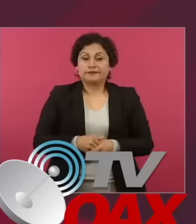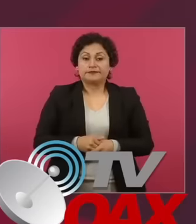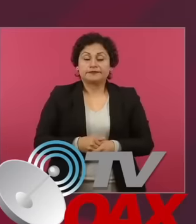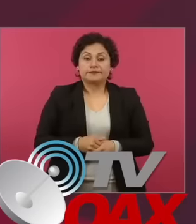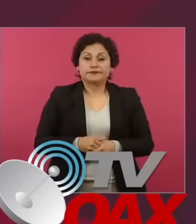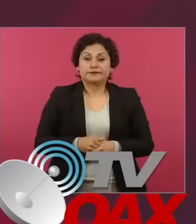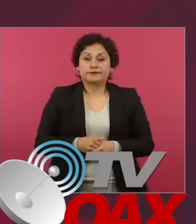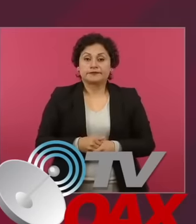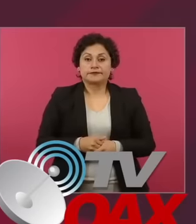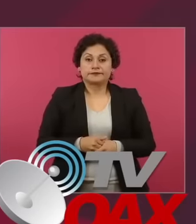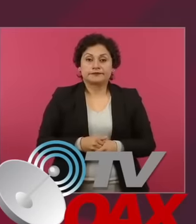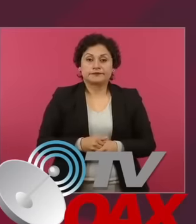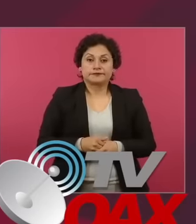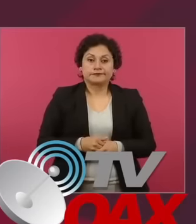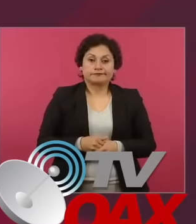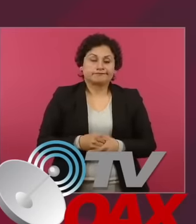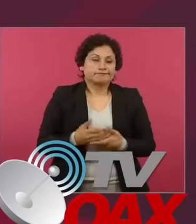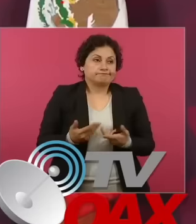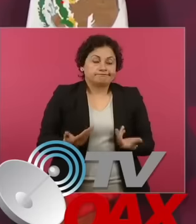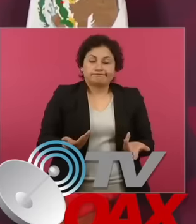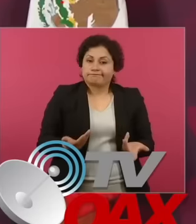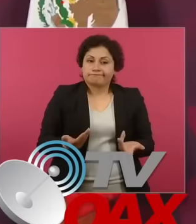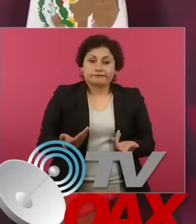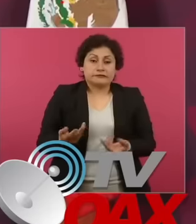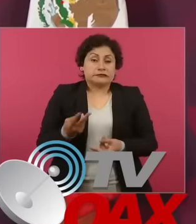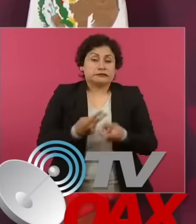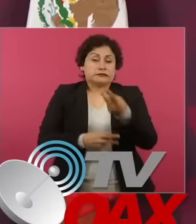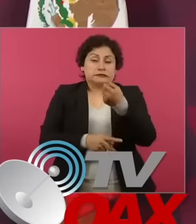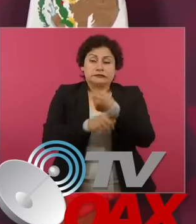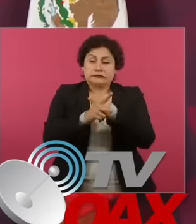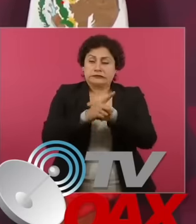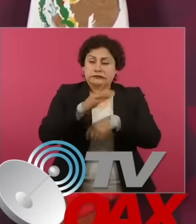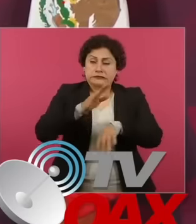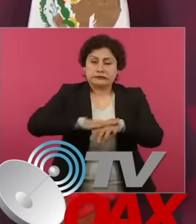que no ayuda, pero bueno,